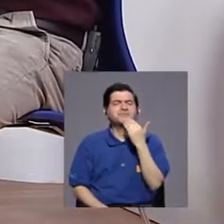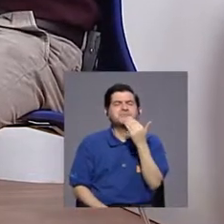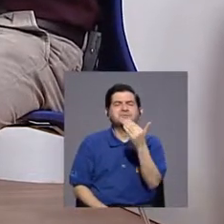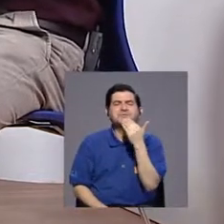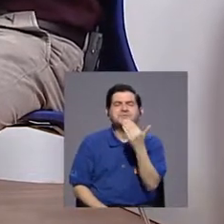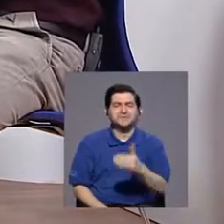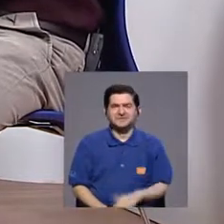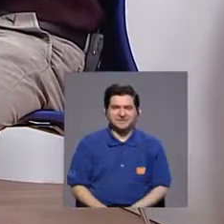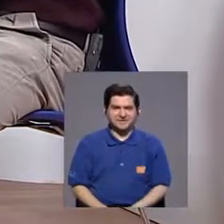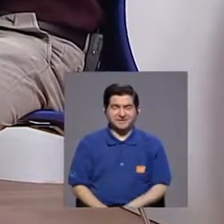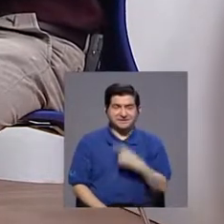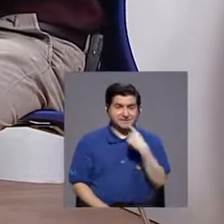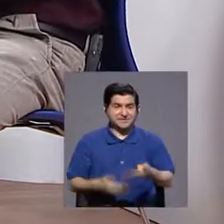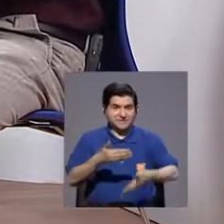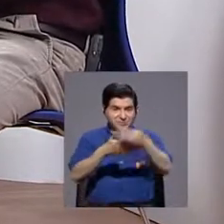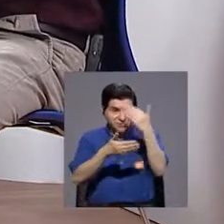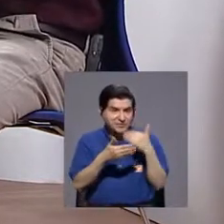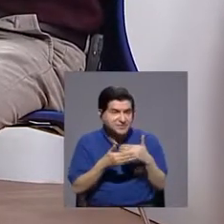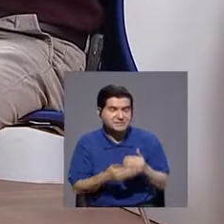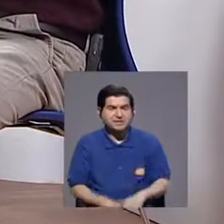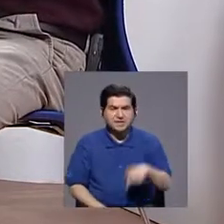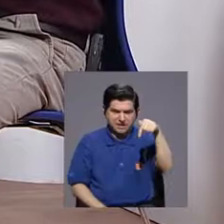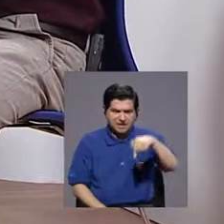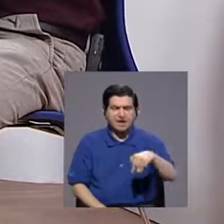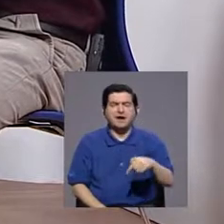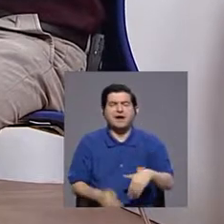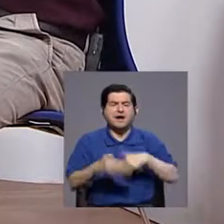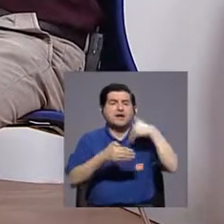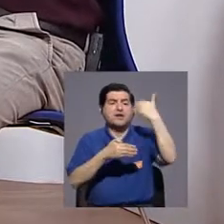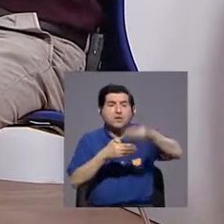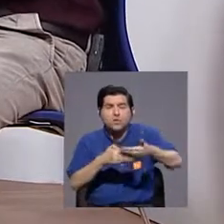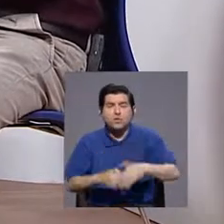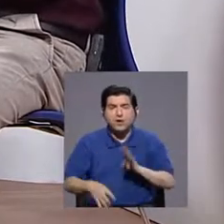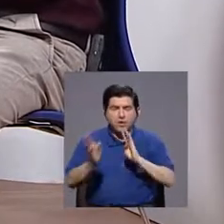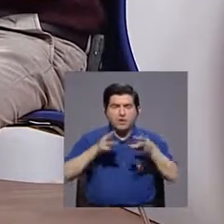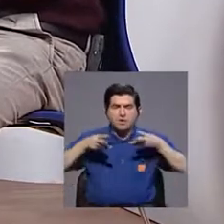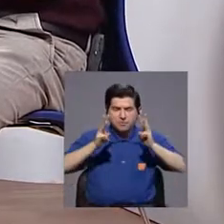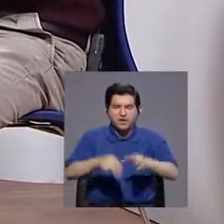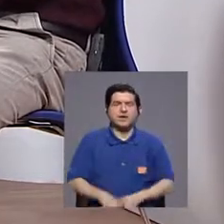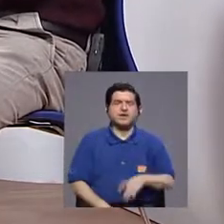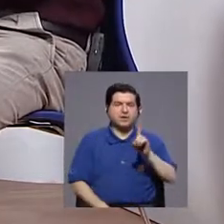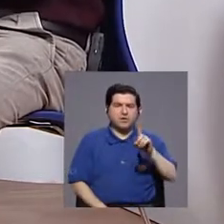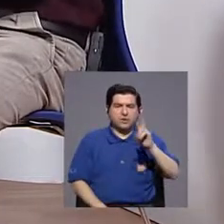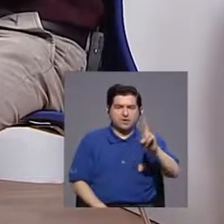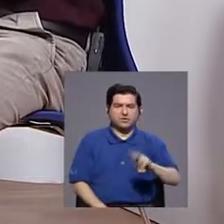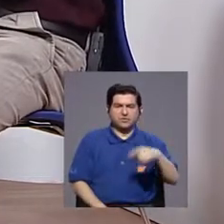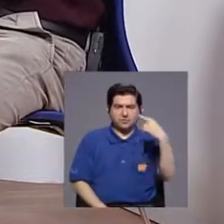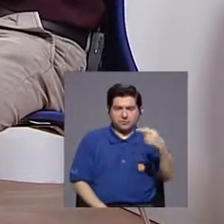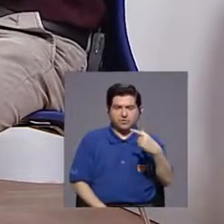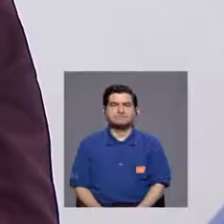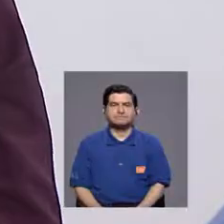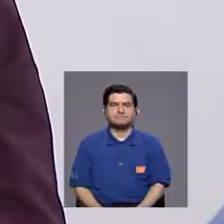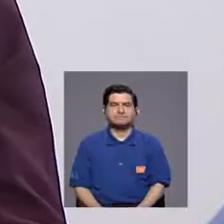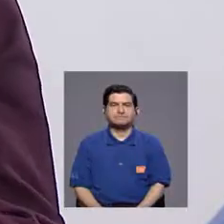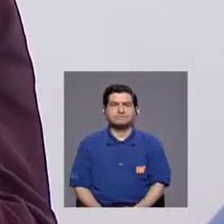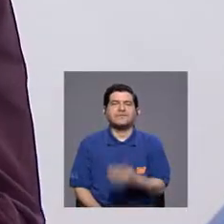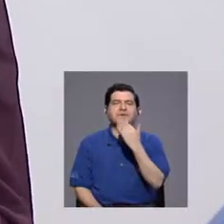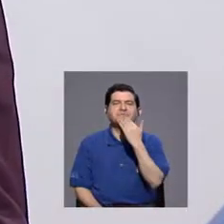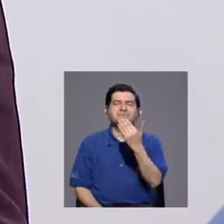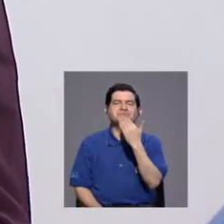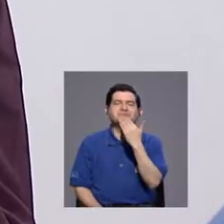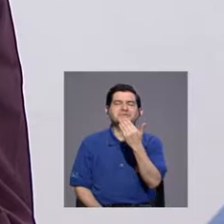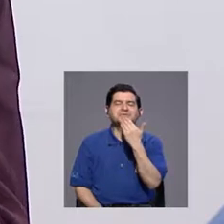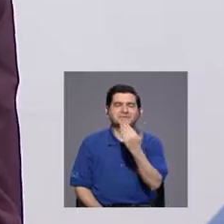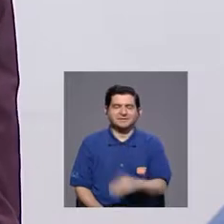mucho tal como lo dijimos en esta mente cemento vamos a hablar de la parte metodológica con el doctor gatica que se mencionó recientemente muchísimas gracias